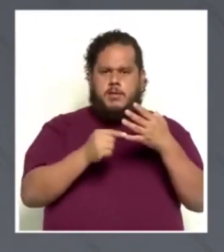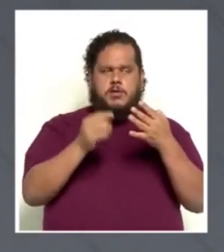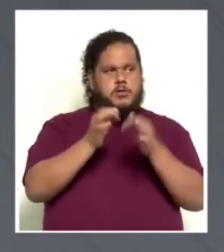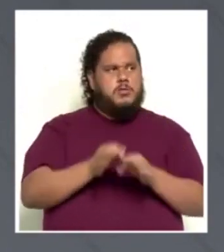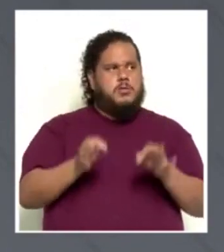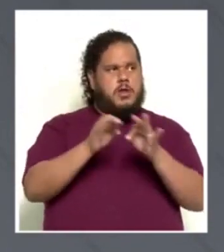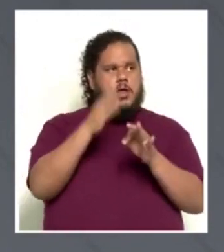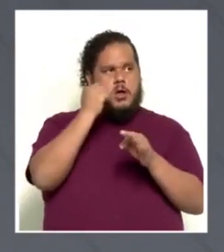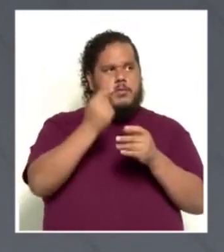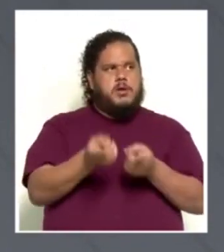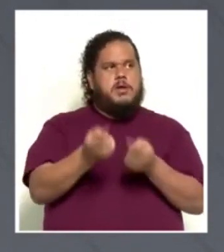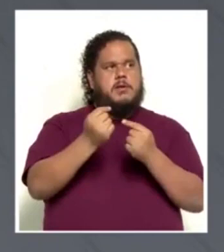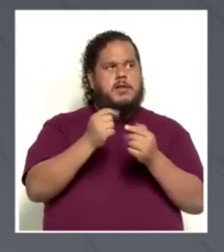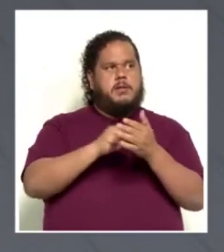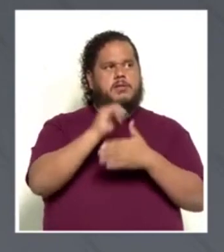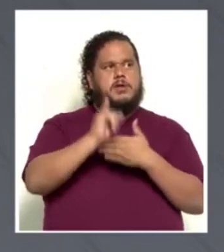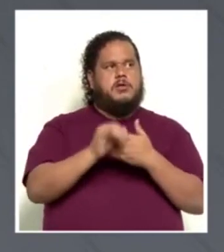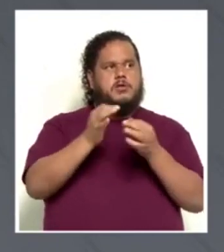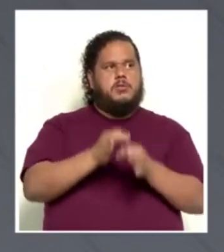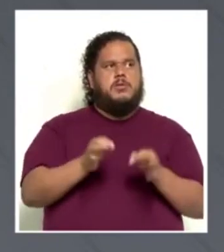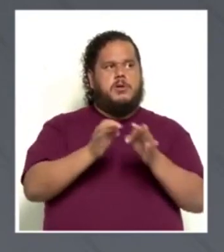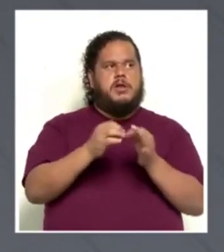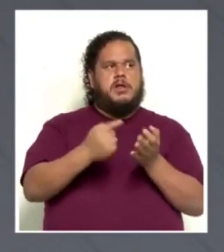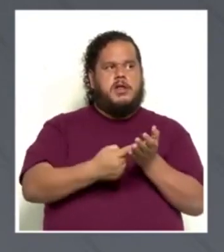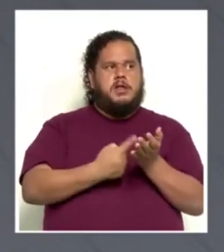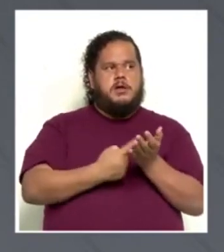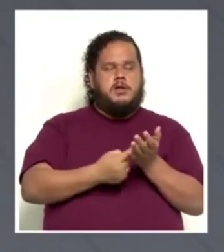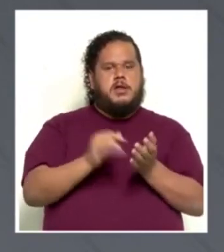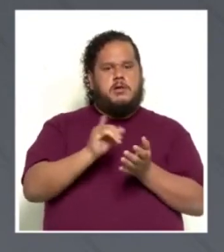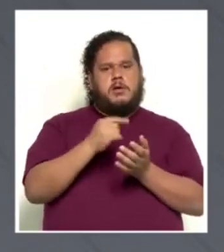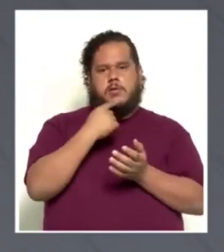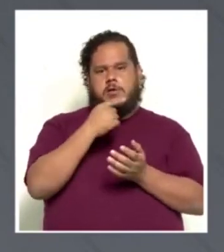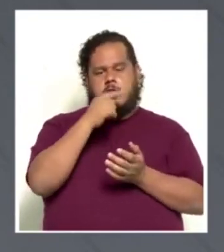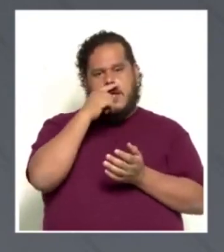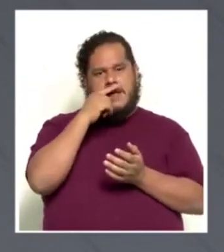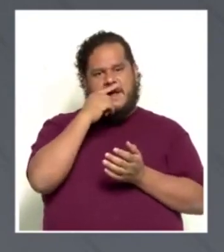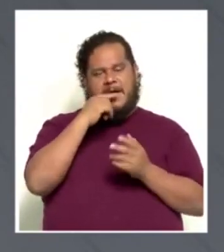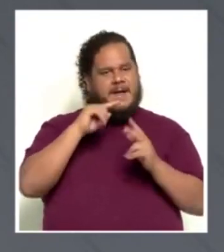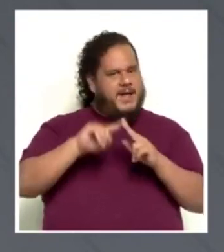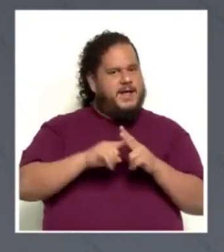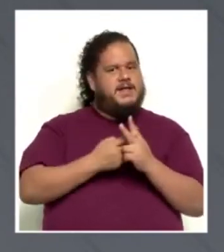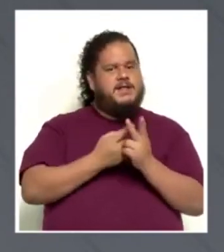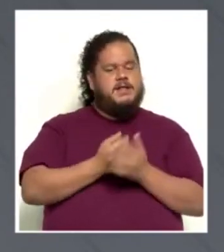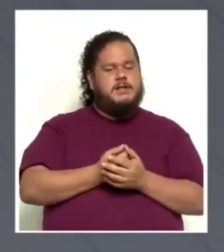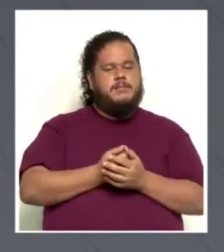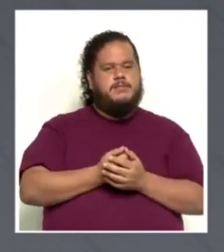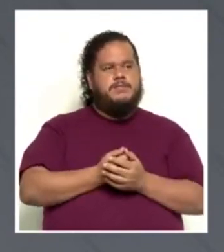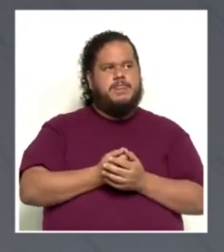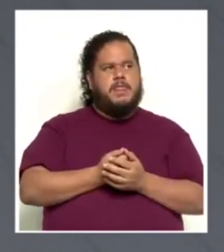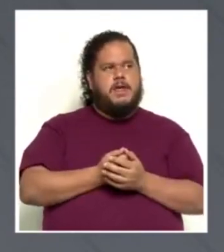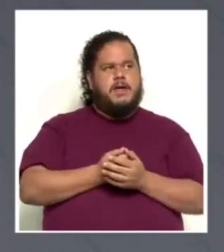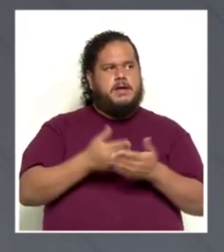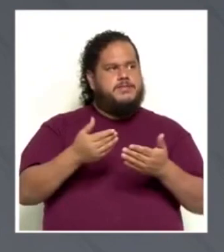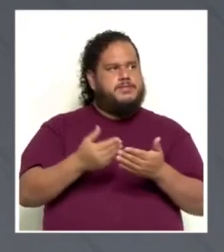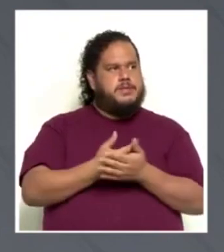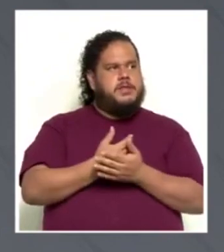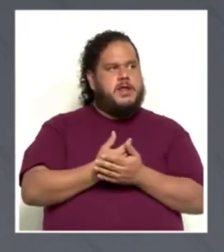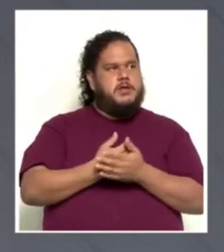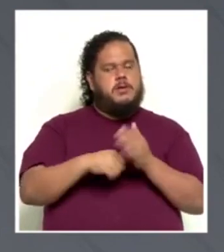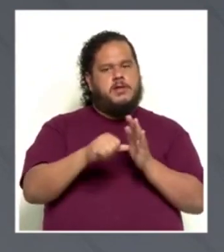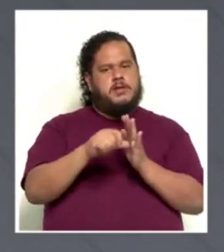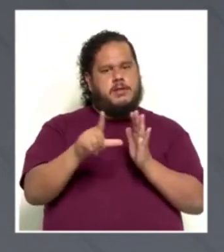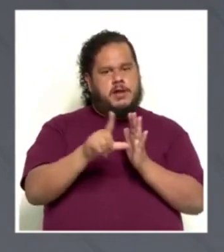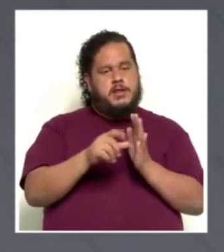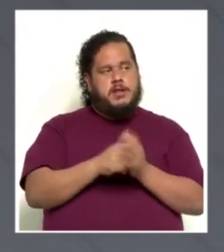proyectos muy importantes a ser discutidos, Ernesto, como bien mencionás, al puro inicio de la nueva Asamblea